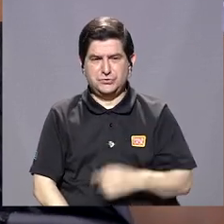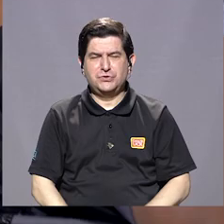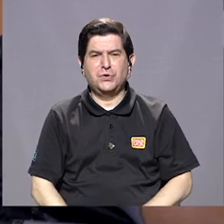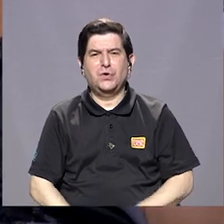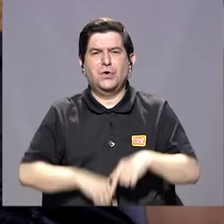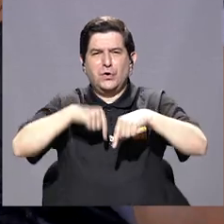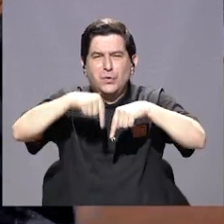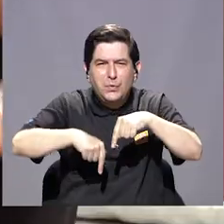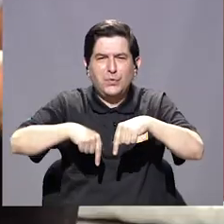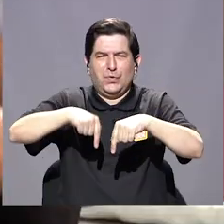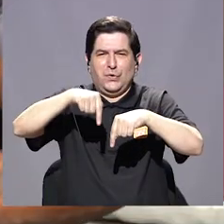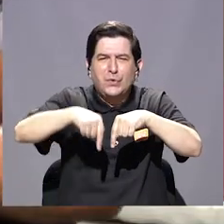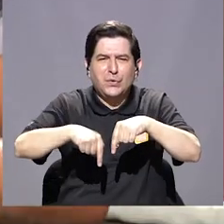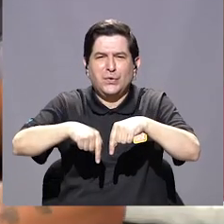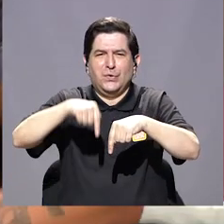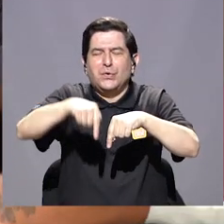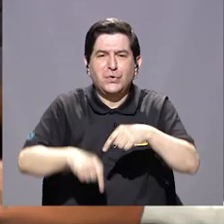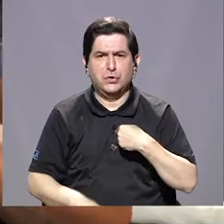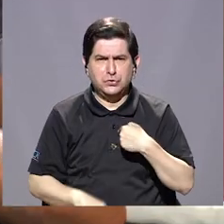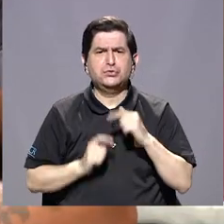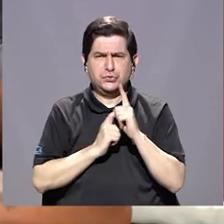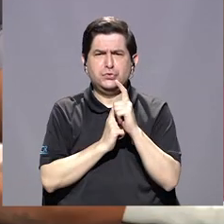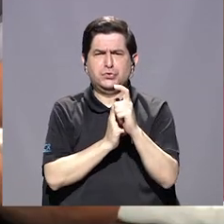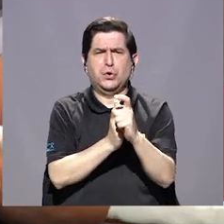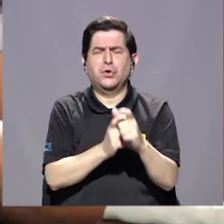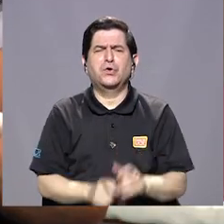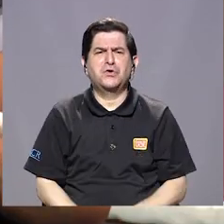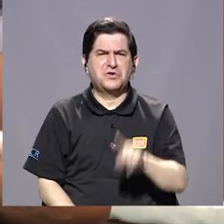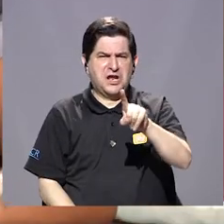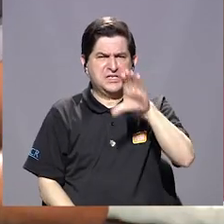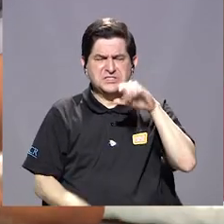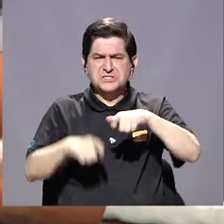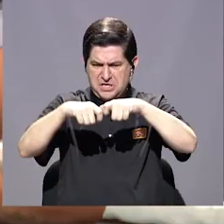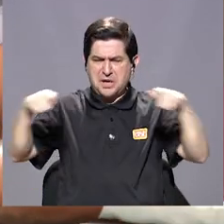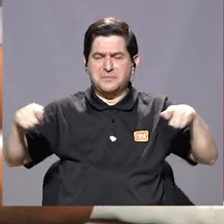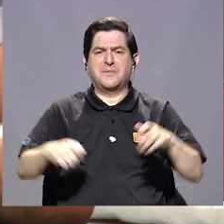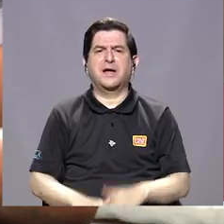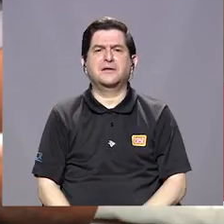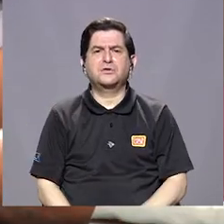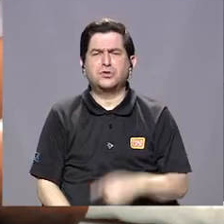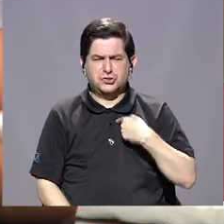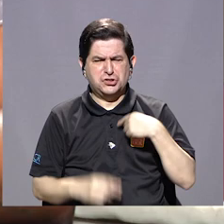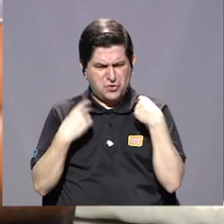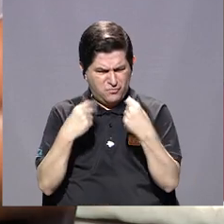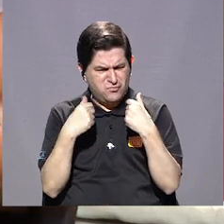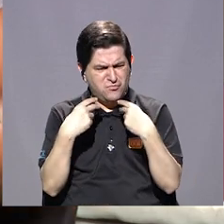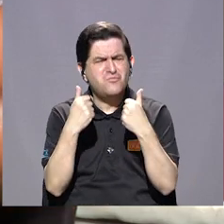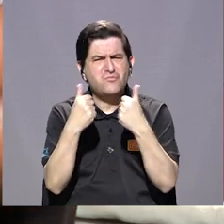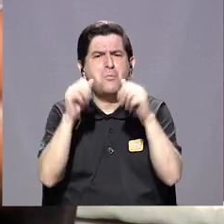renqueara. Me dolía mucho, digamos. Yo podía correr un 100 metros y podía acelerar.